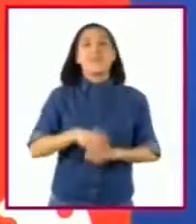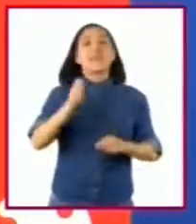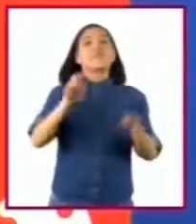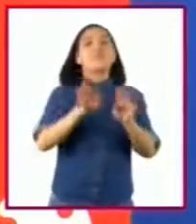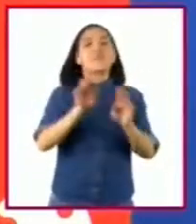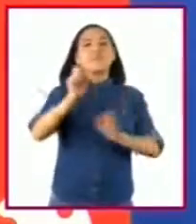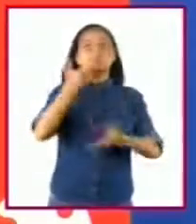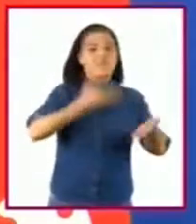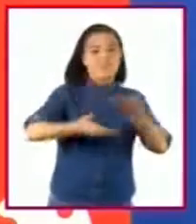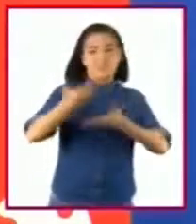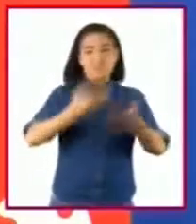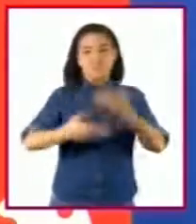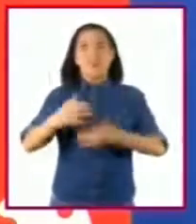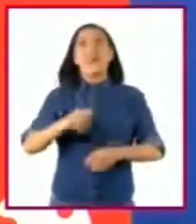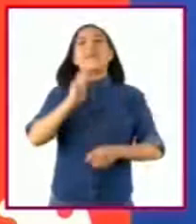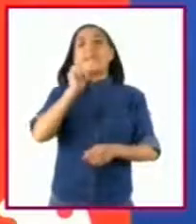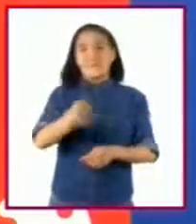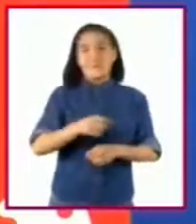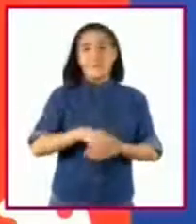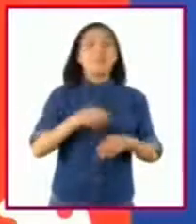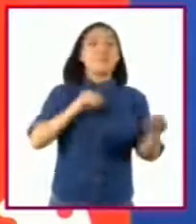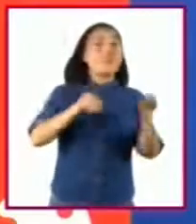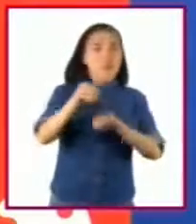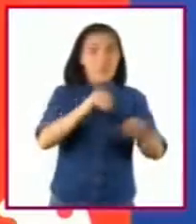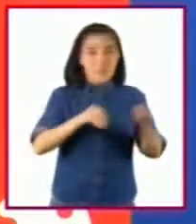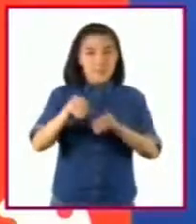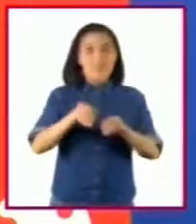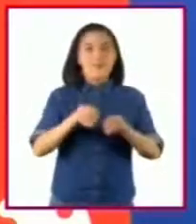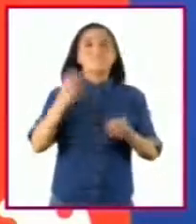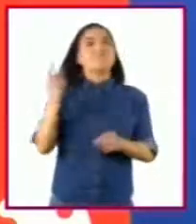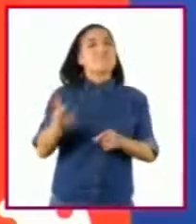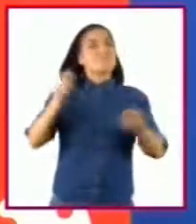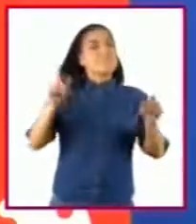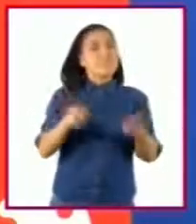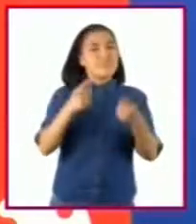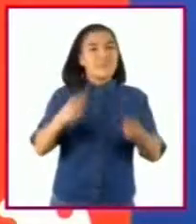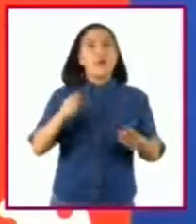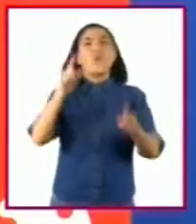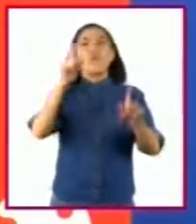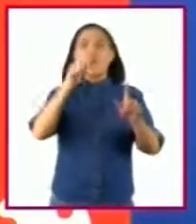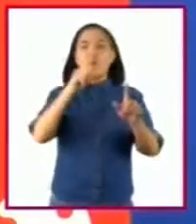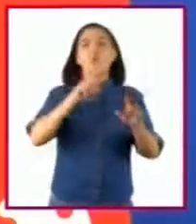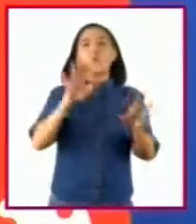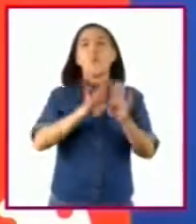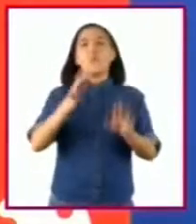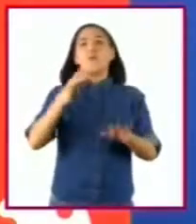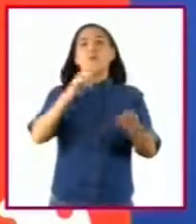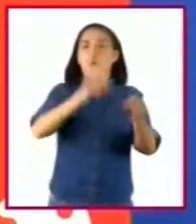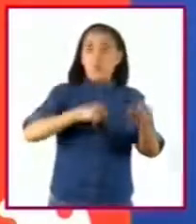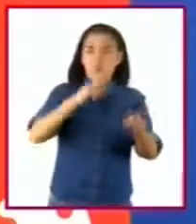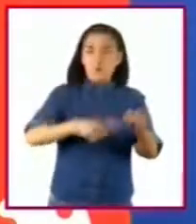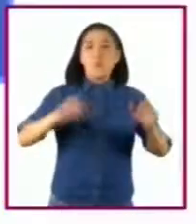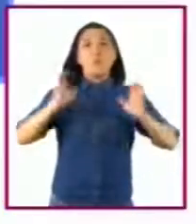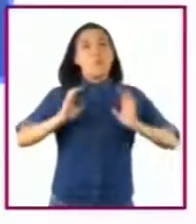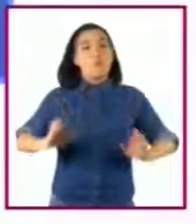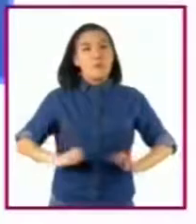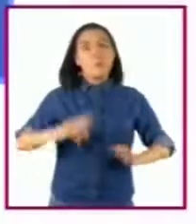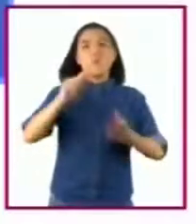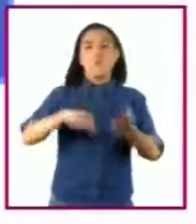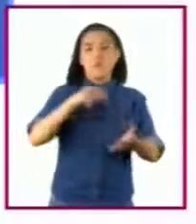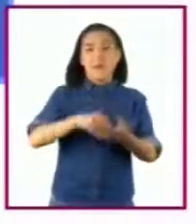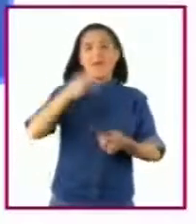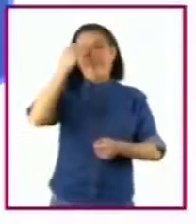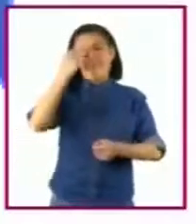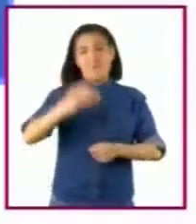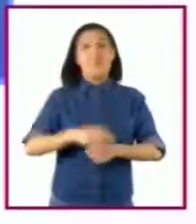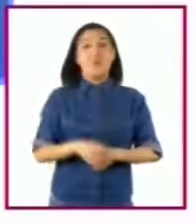comparten entre sí, como son movimiento, ritmo, color, cuerpo, espacio, tiempo.